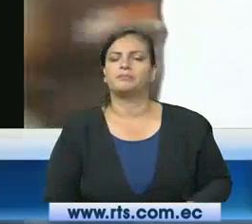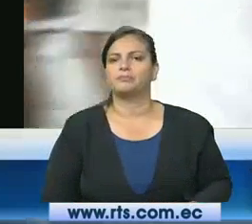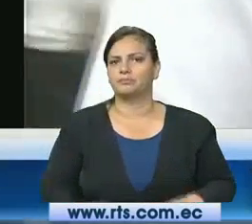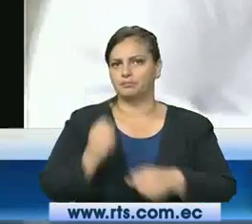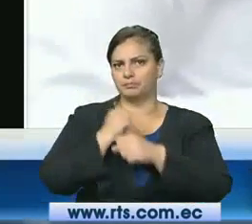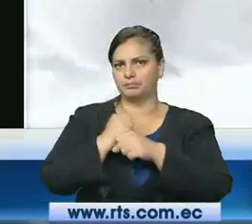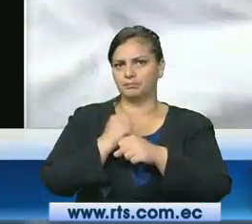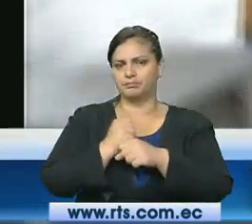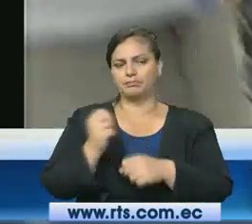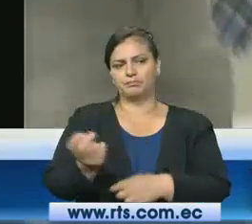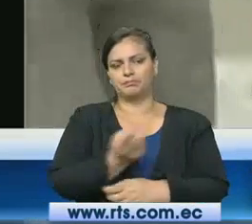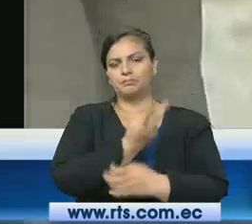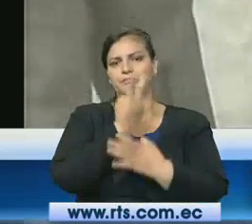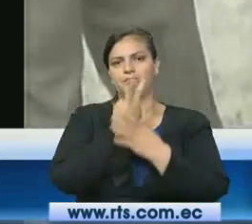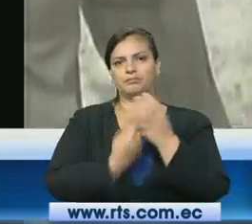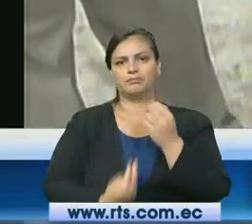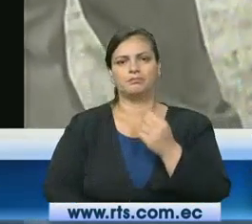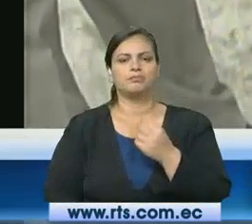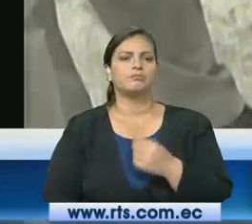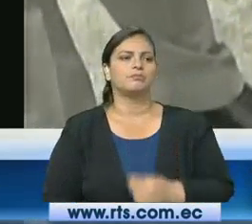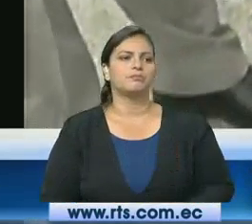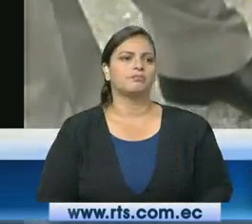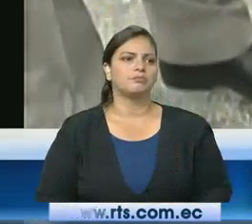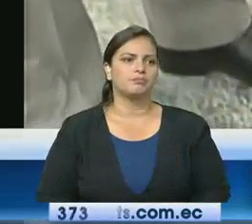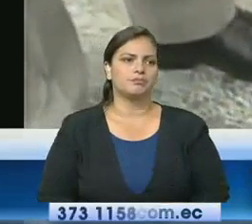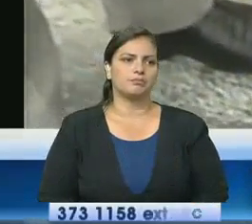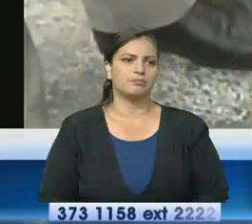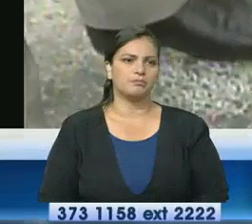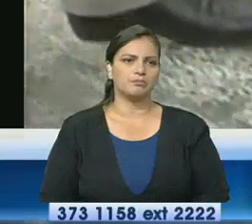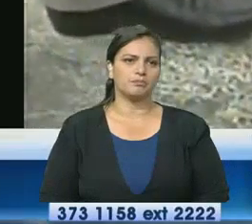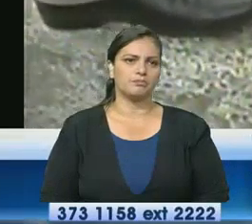llenar los tachos con manguera.